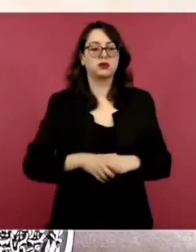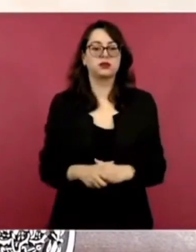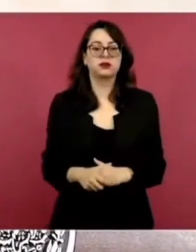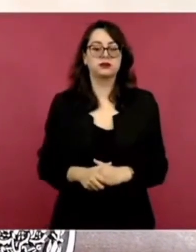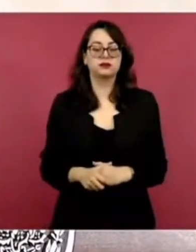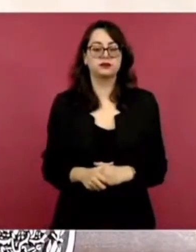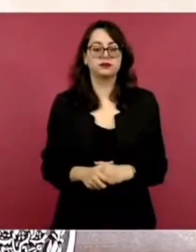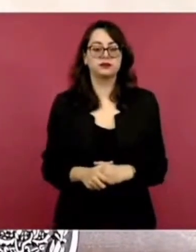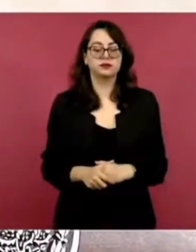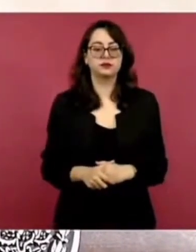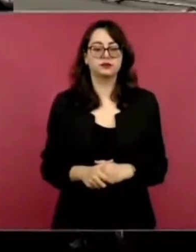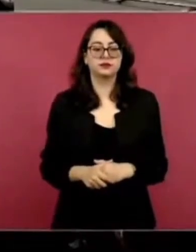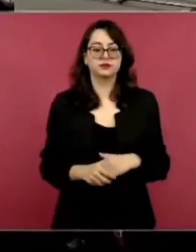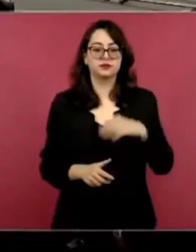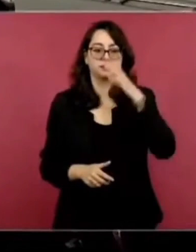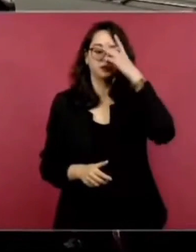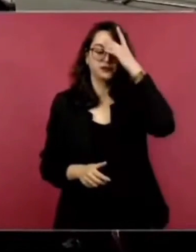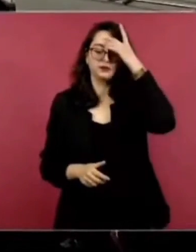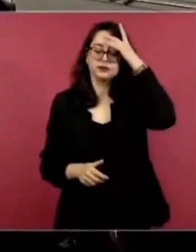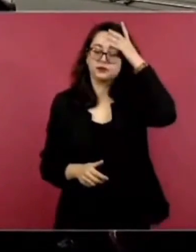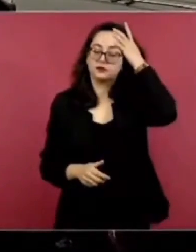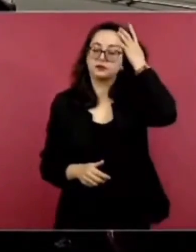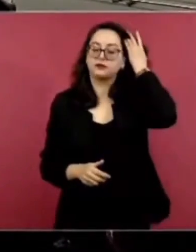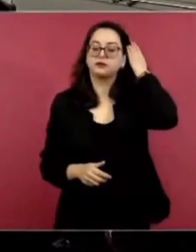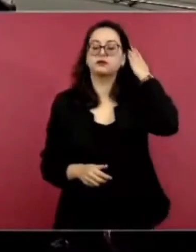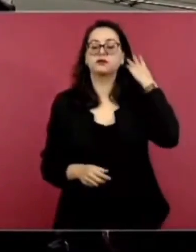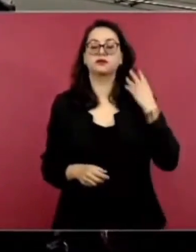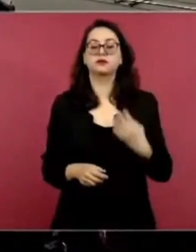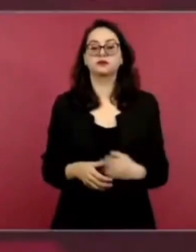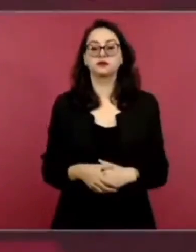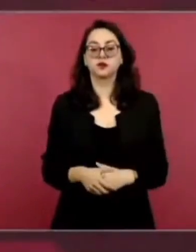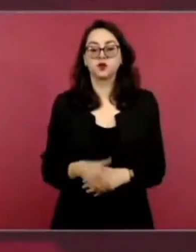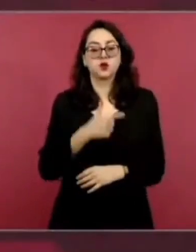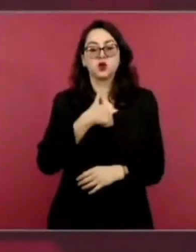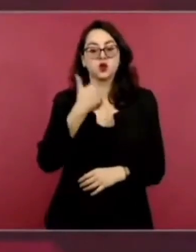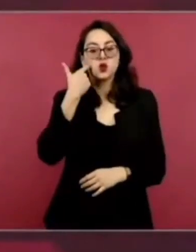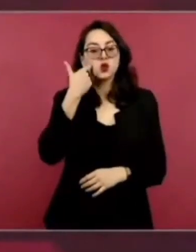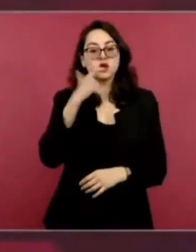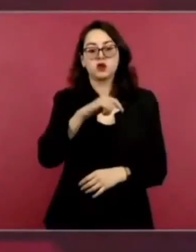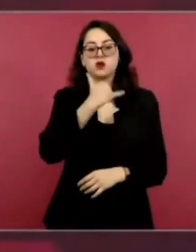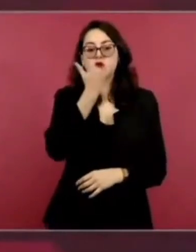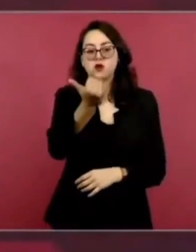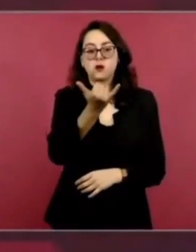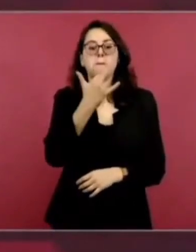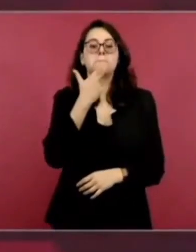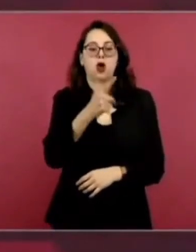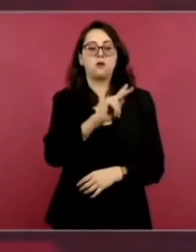preguntar. Para no equivocarnos, lo mejor es preguntar.